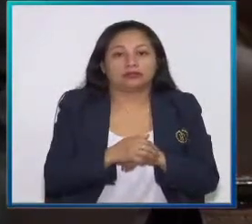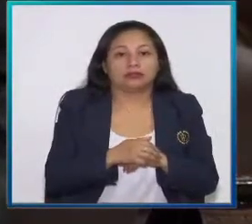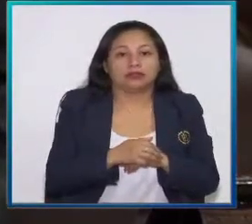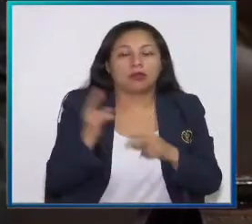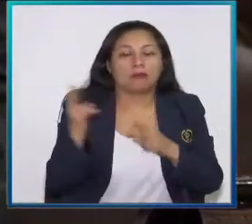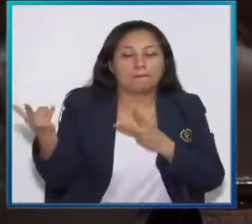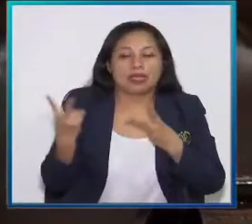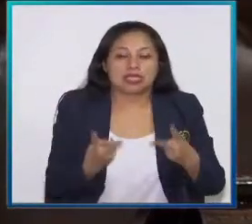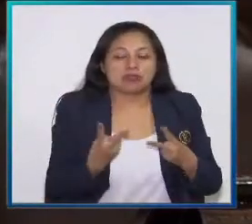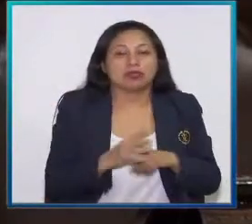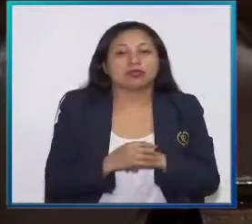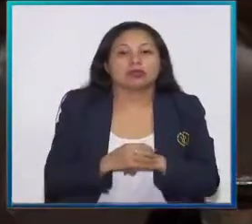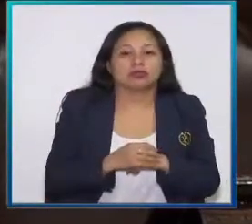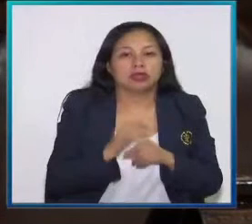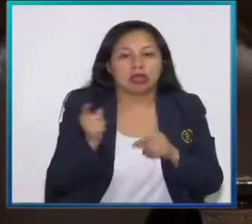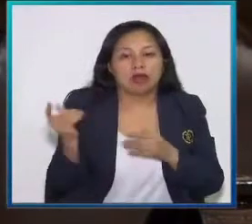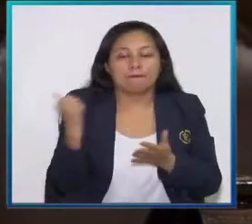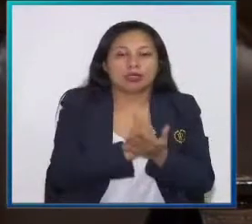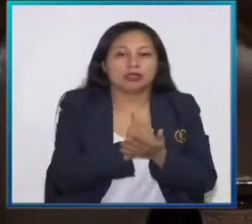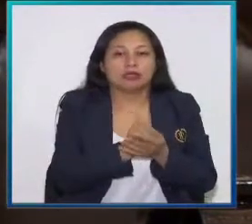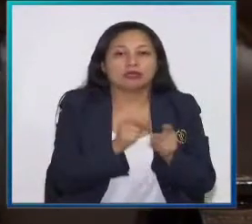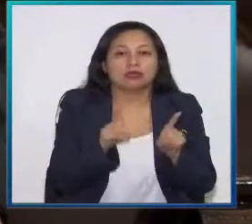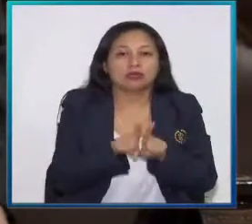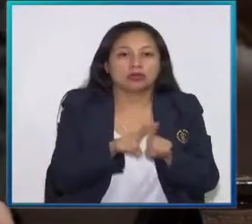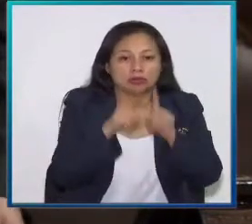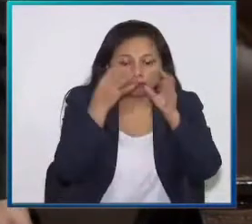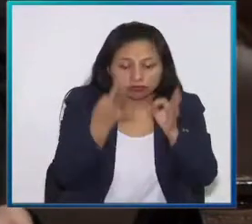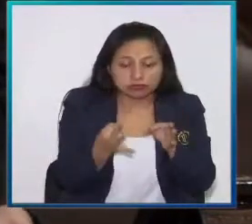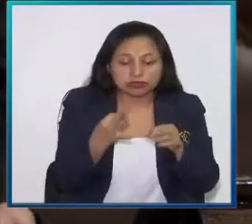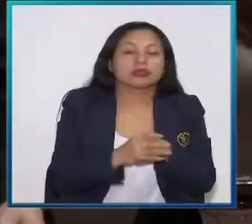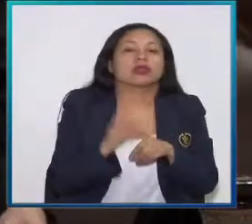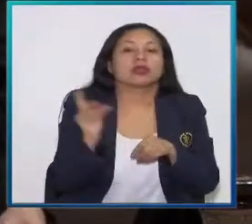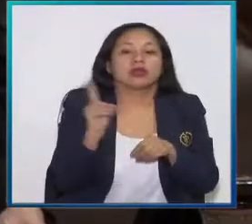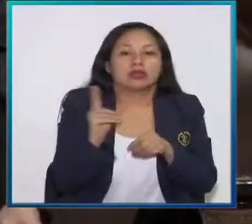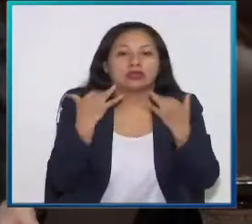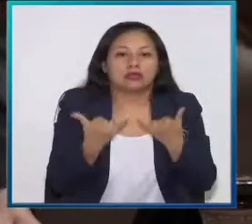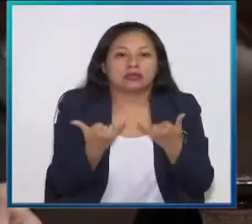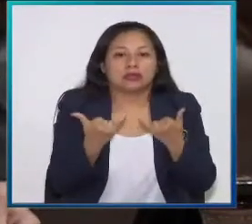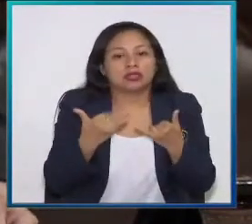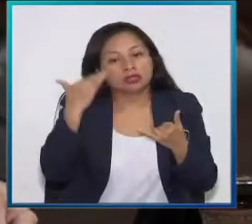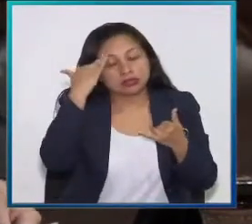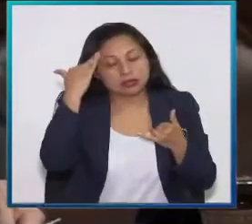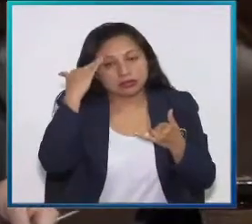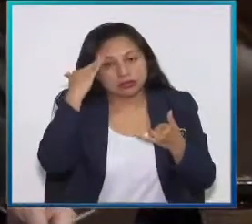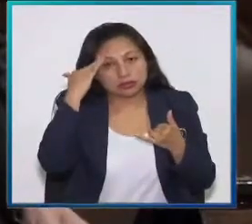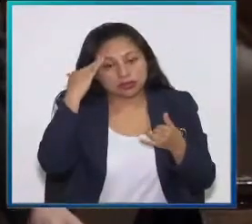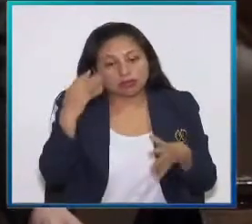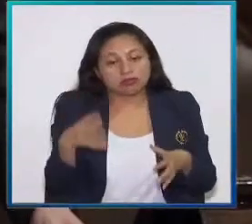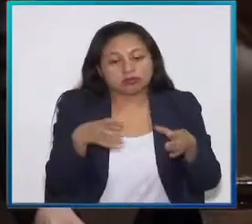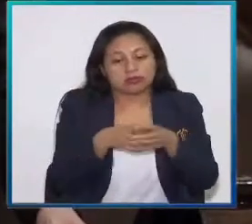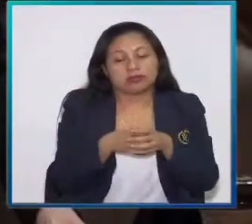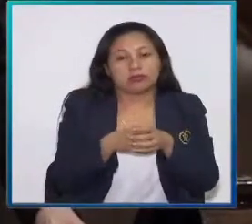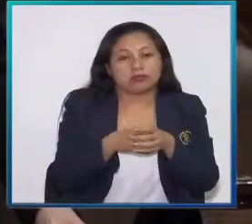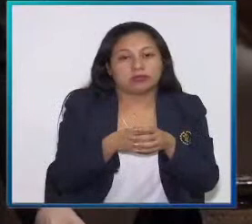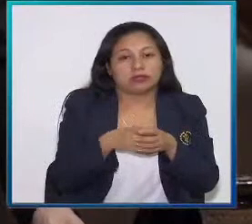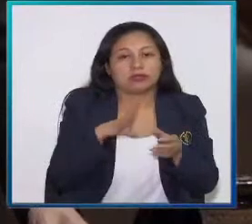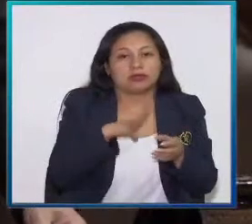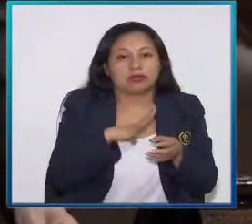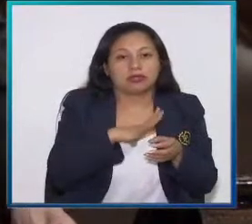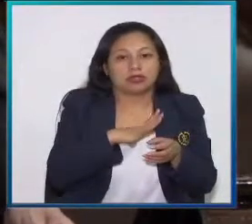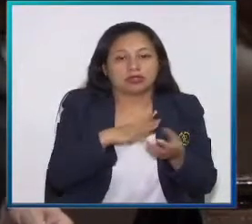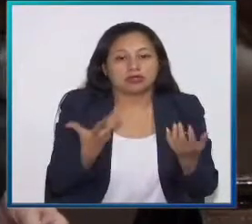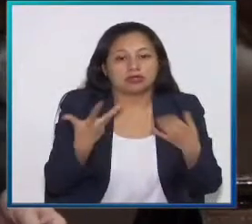que venimos a aprobar un acuerdo donde ya se sabe que la comisión tiene